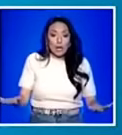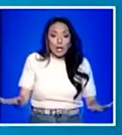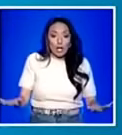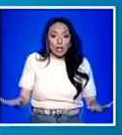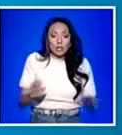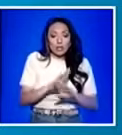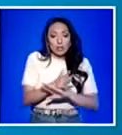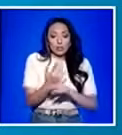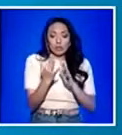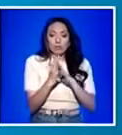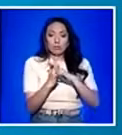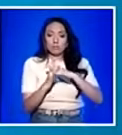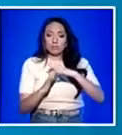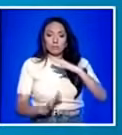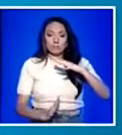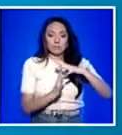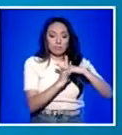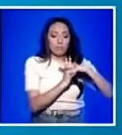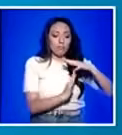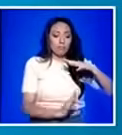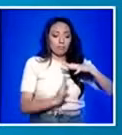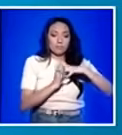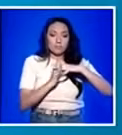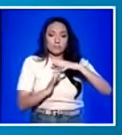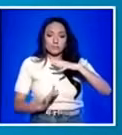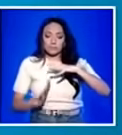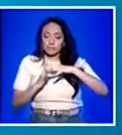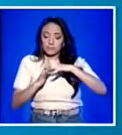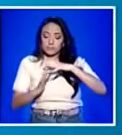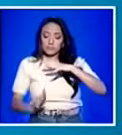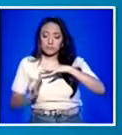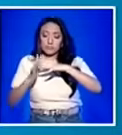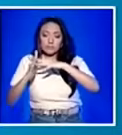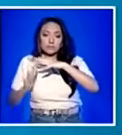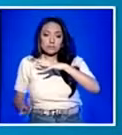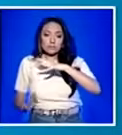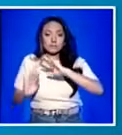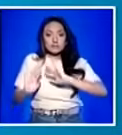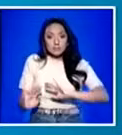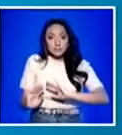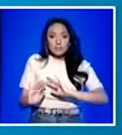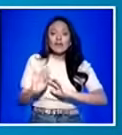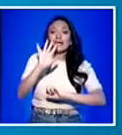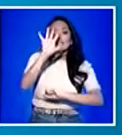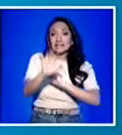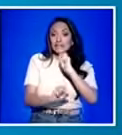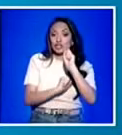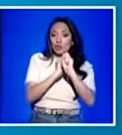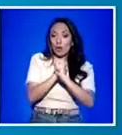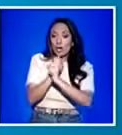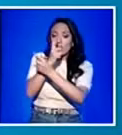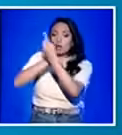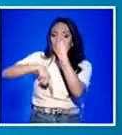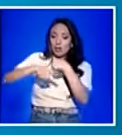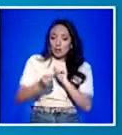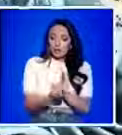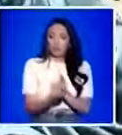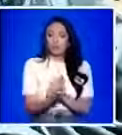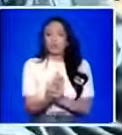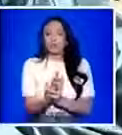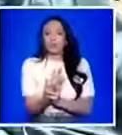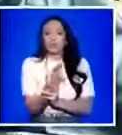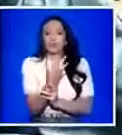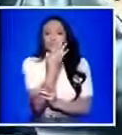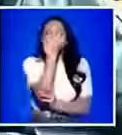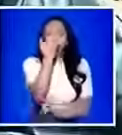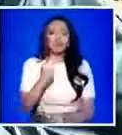para filtrarse por las distintas capas de tierra y rocas que tiene la montaña. Después de 5 años, el agua vuelve a emerger del suelo.